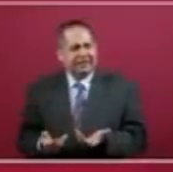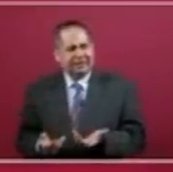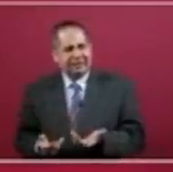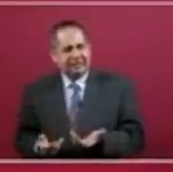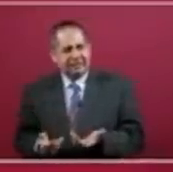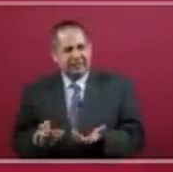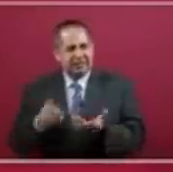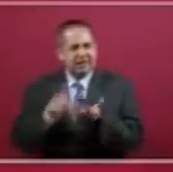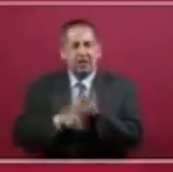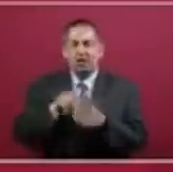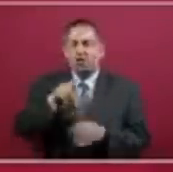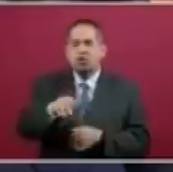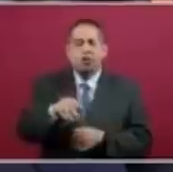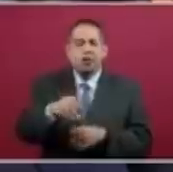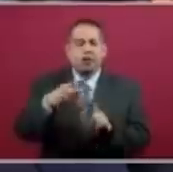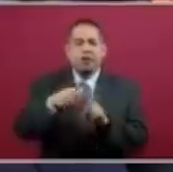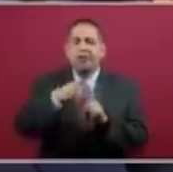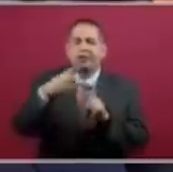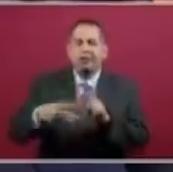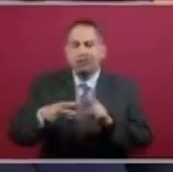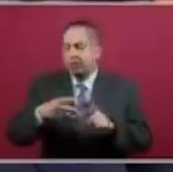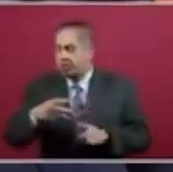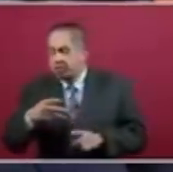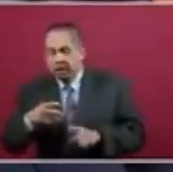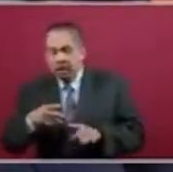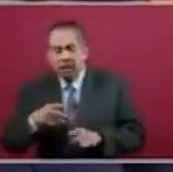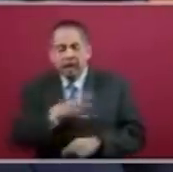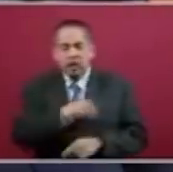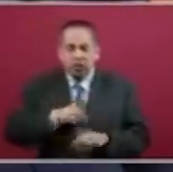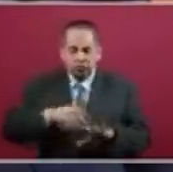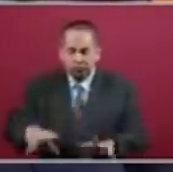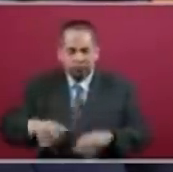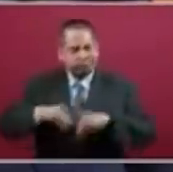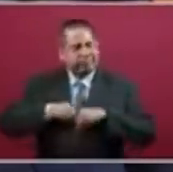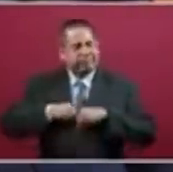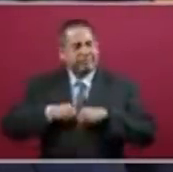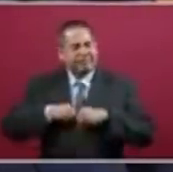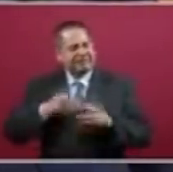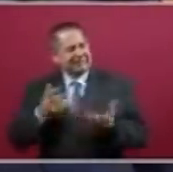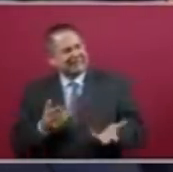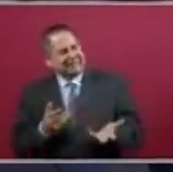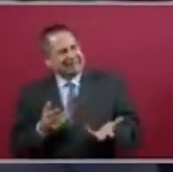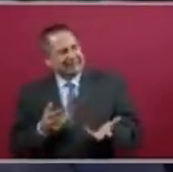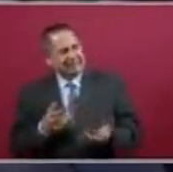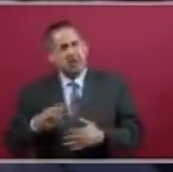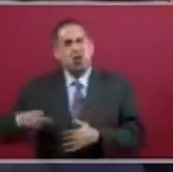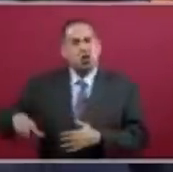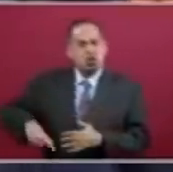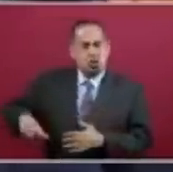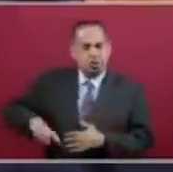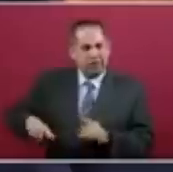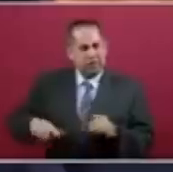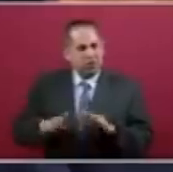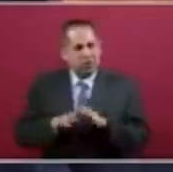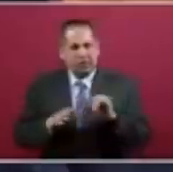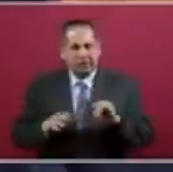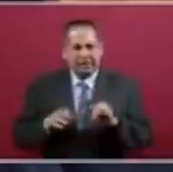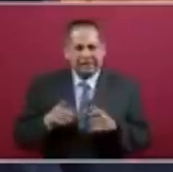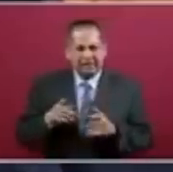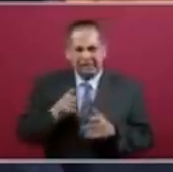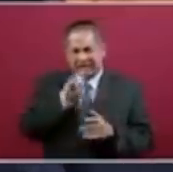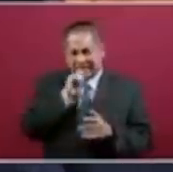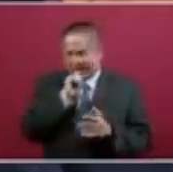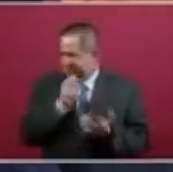adopción homoparental. Lo pregunto con toda claridad, ¿es digno de un gobierno de izquierda presentar este tipo